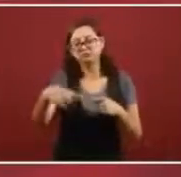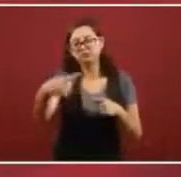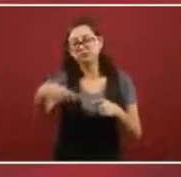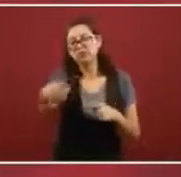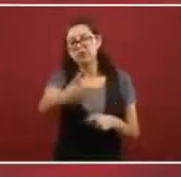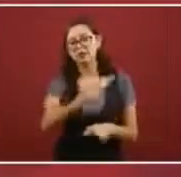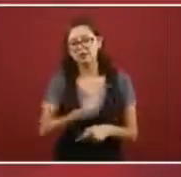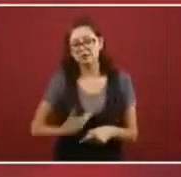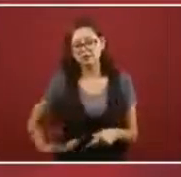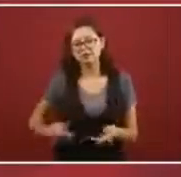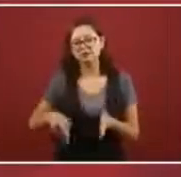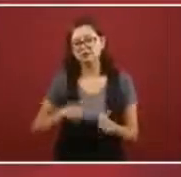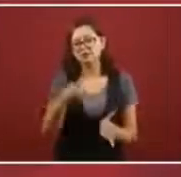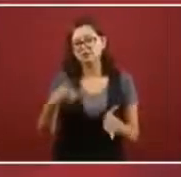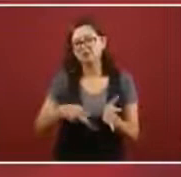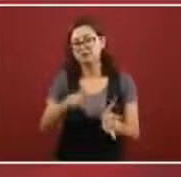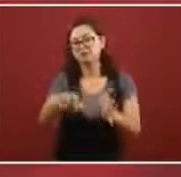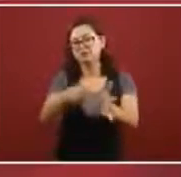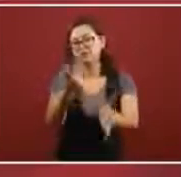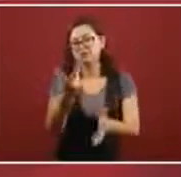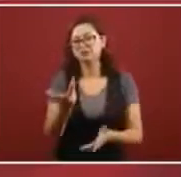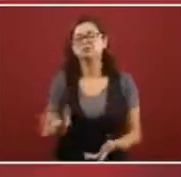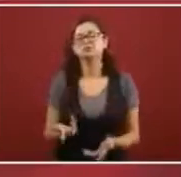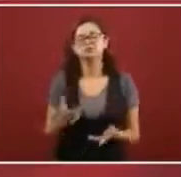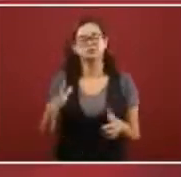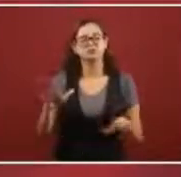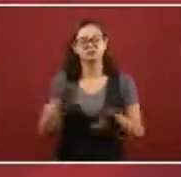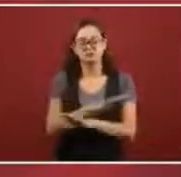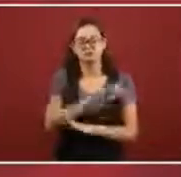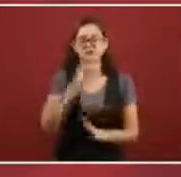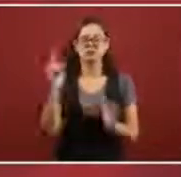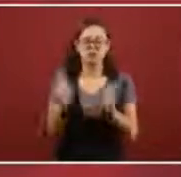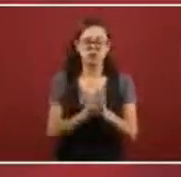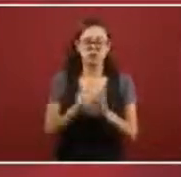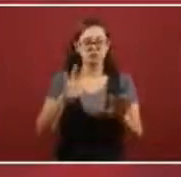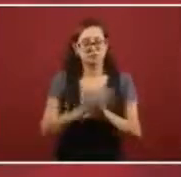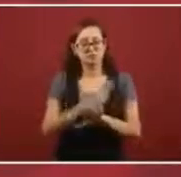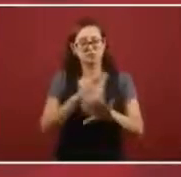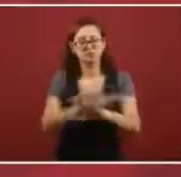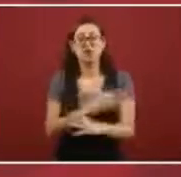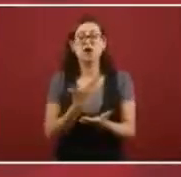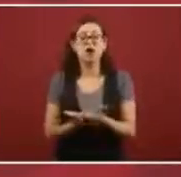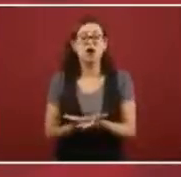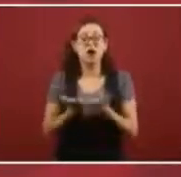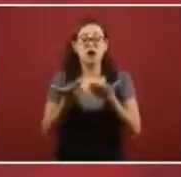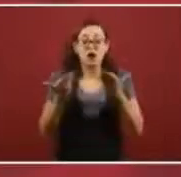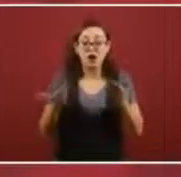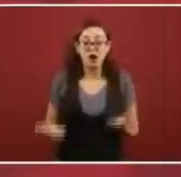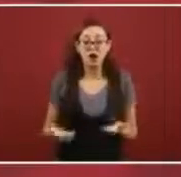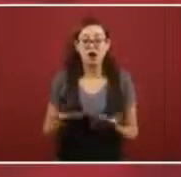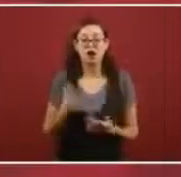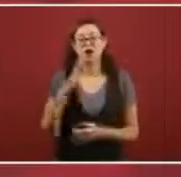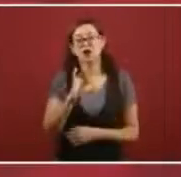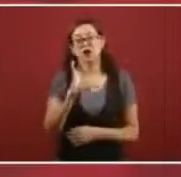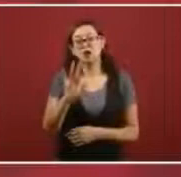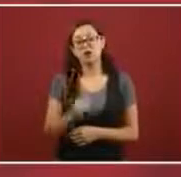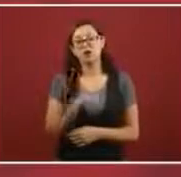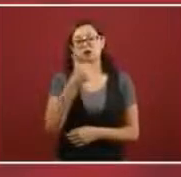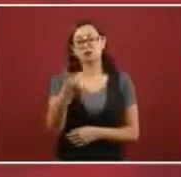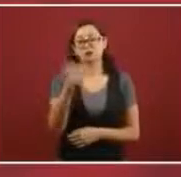y ahora el 46% de la